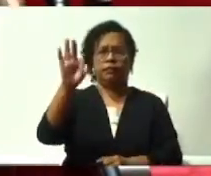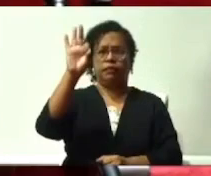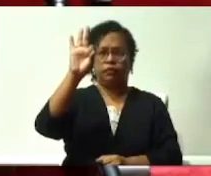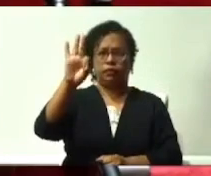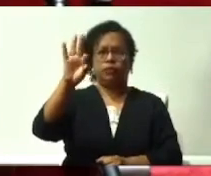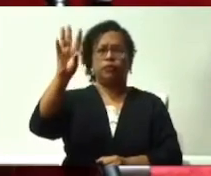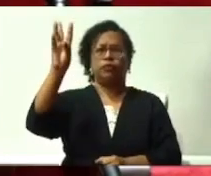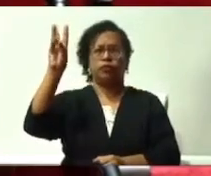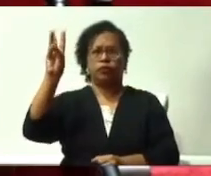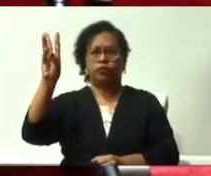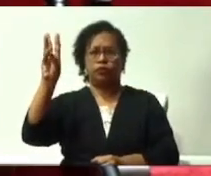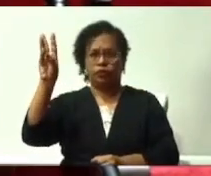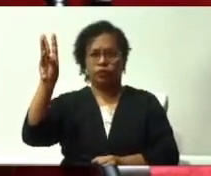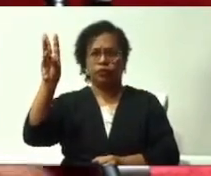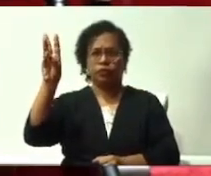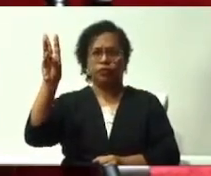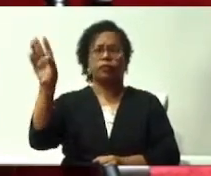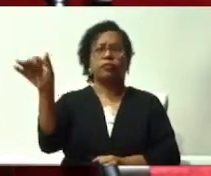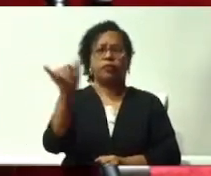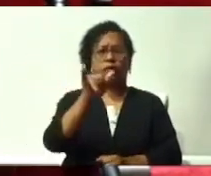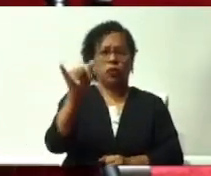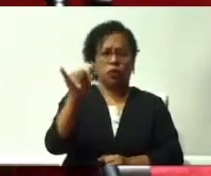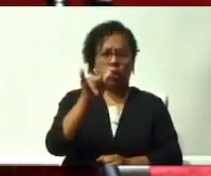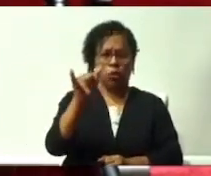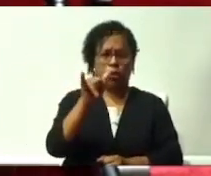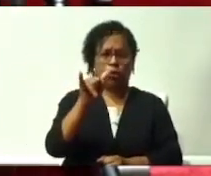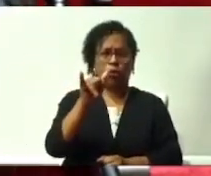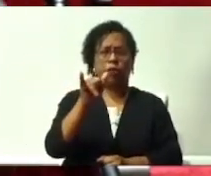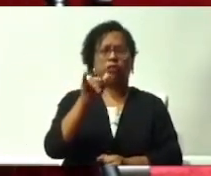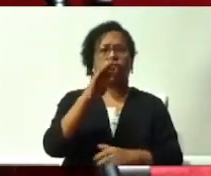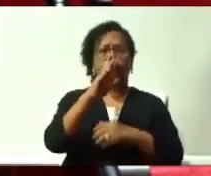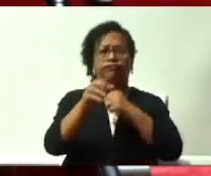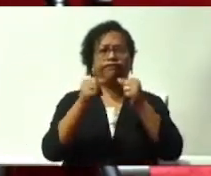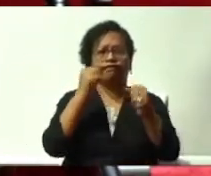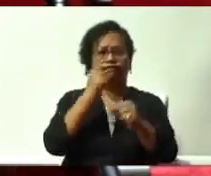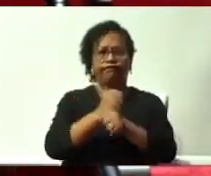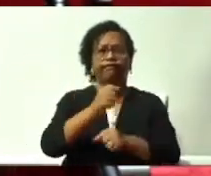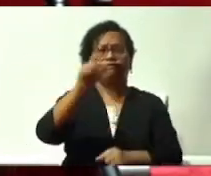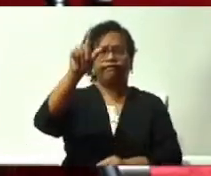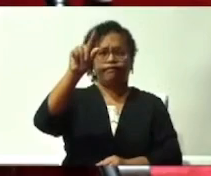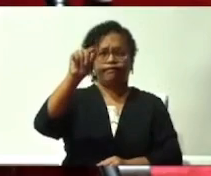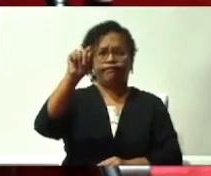como lo hicimos en el 2012